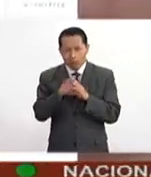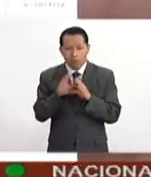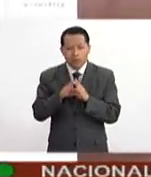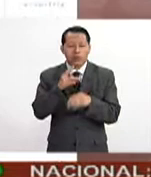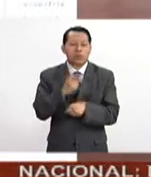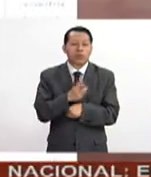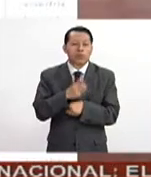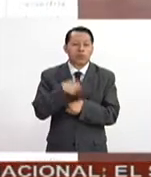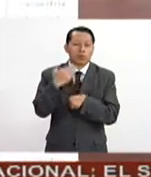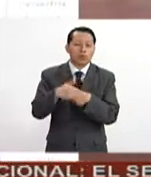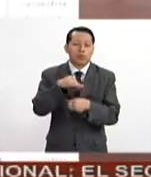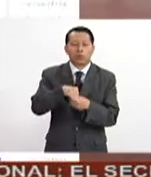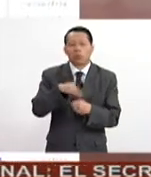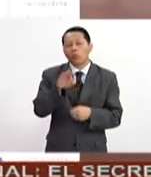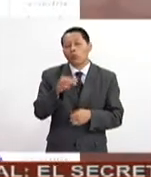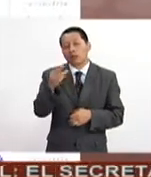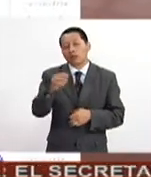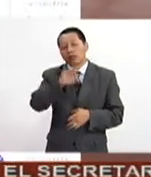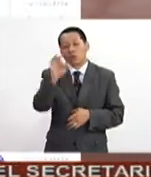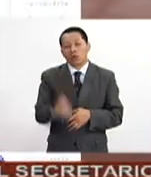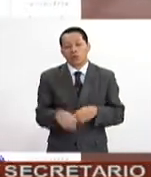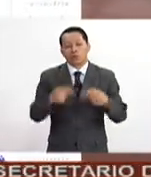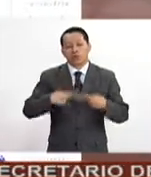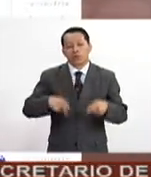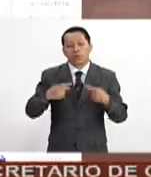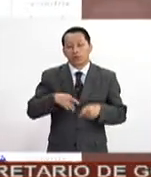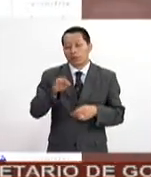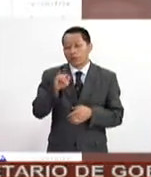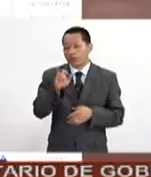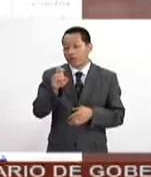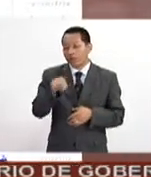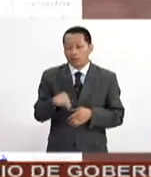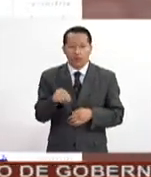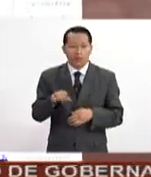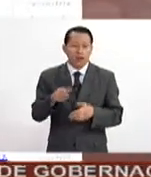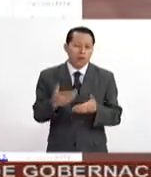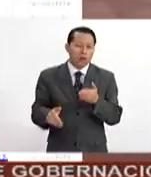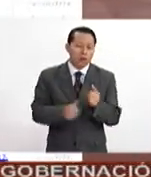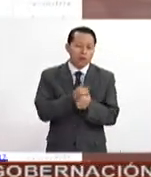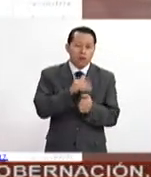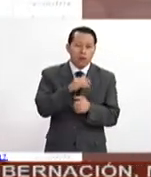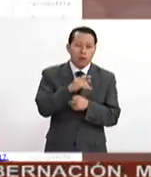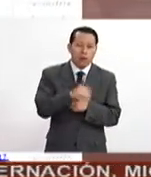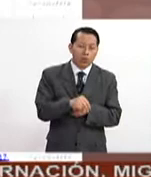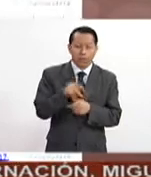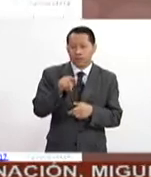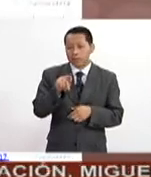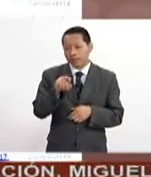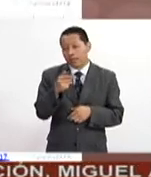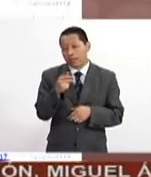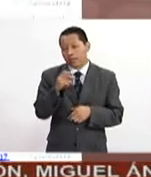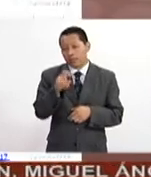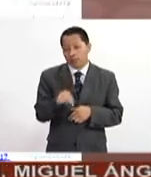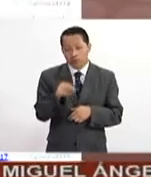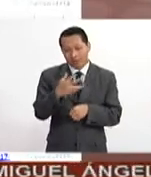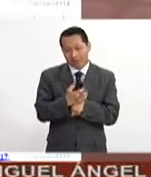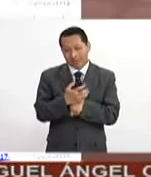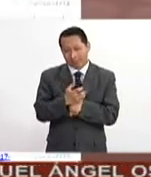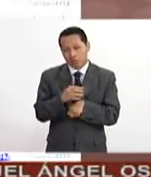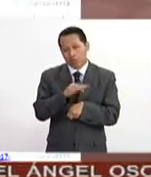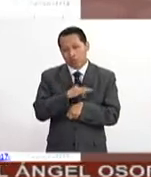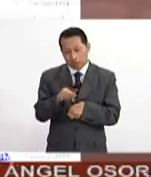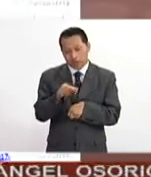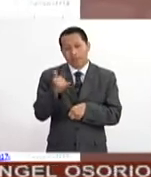segunda vuelta, el 43% de los votantes de Fillon se van con Macron, 70% de los de Hamon, que fue el quinto candidato,